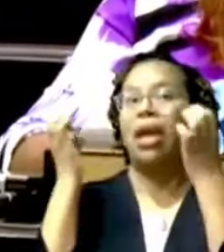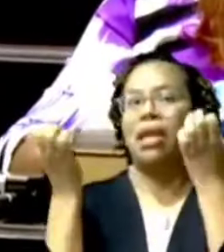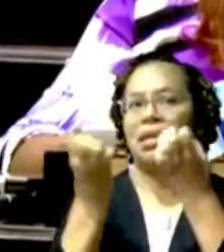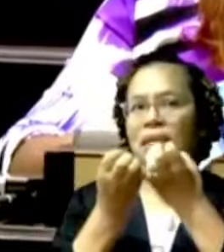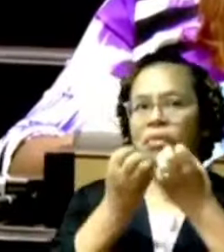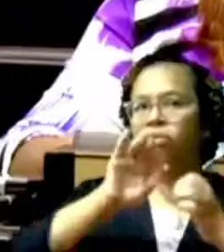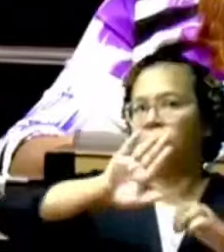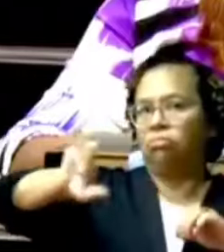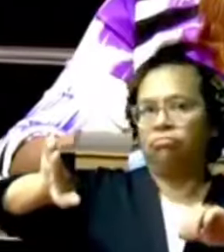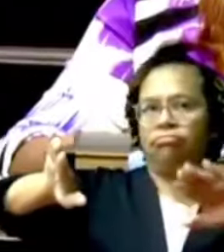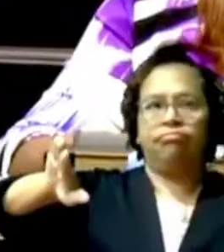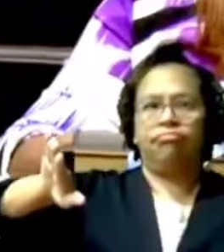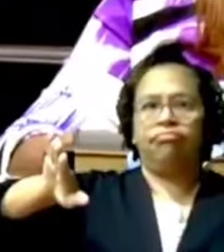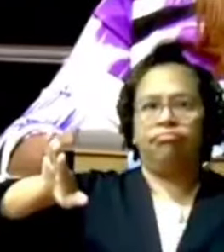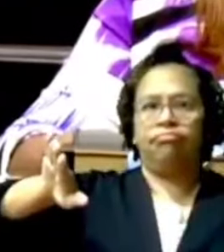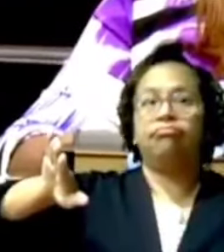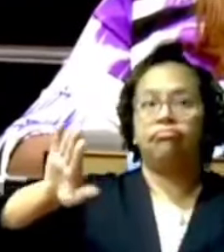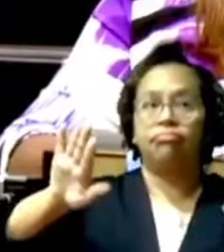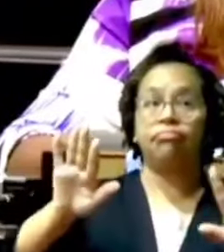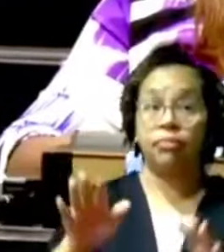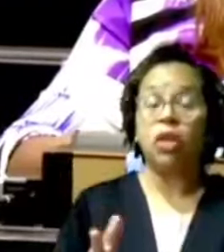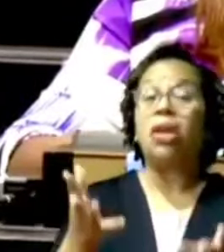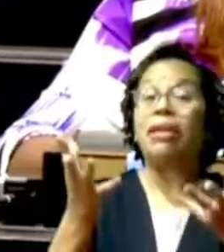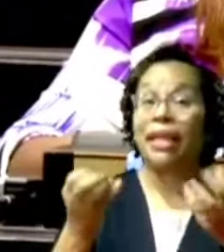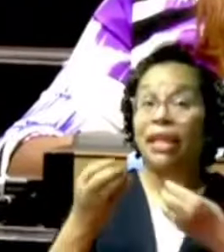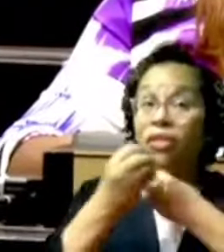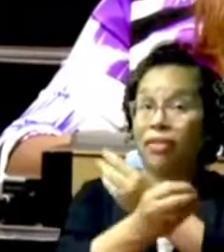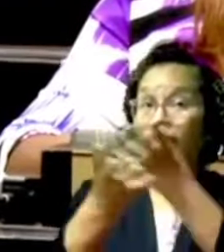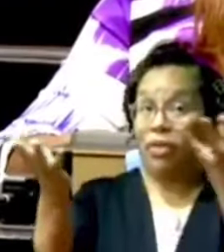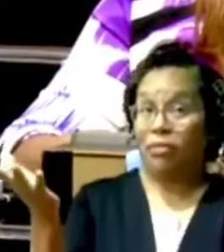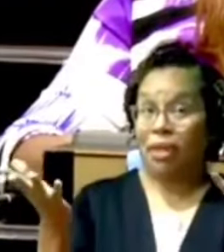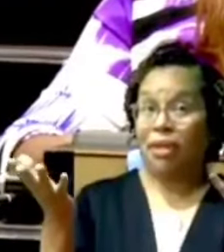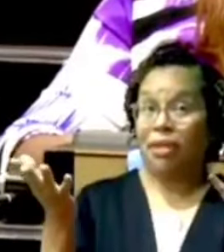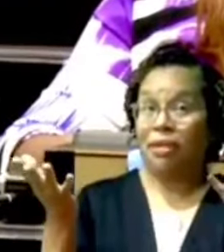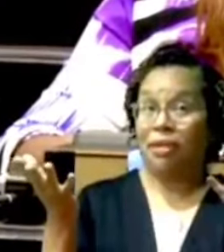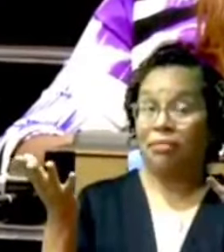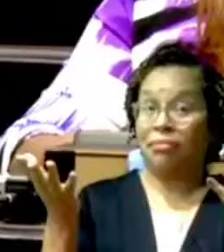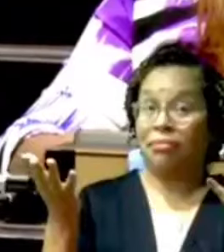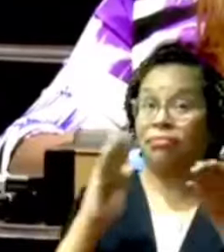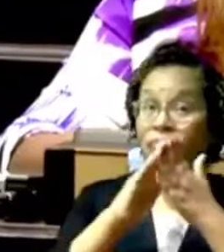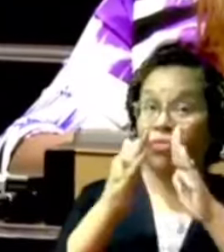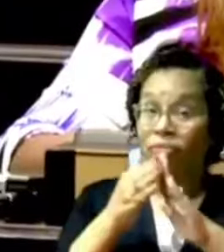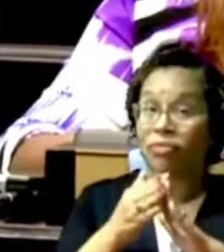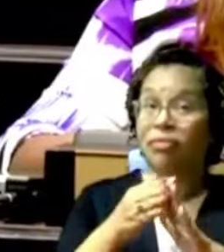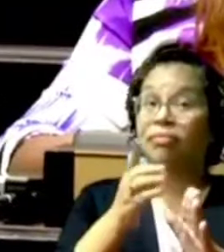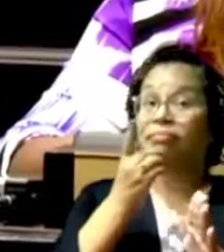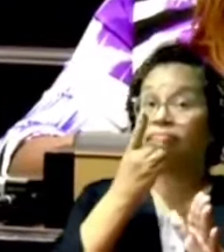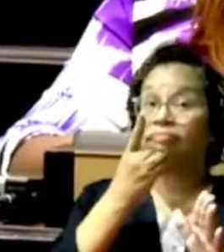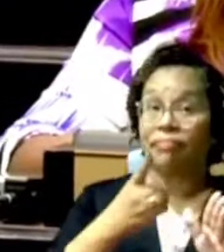los diputados. Lo que quiero decirle a la sociedad dominicana es que ese